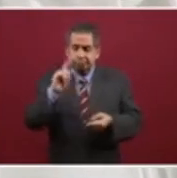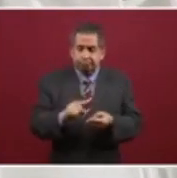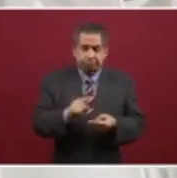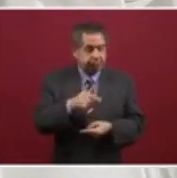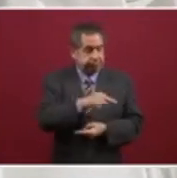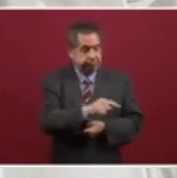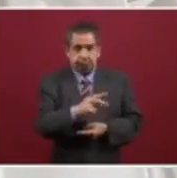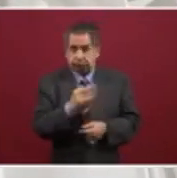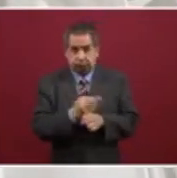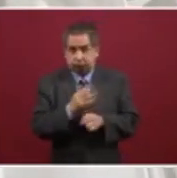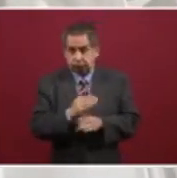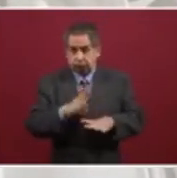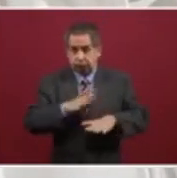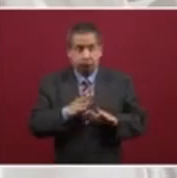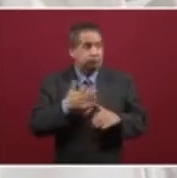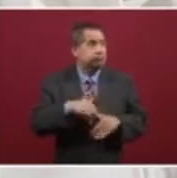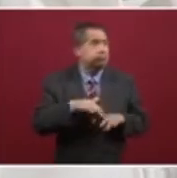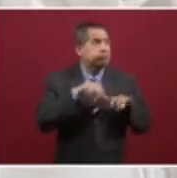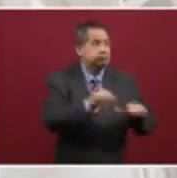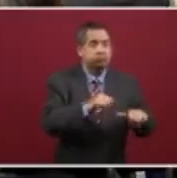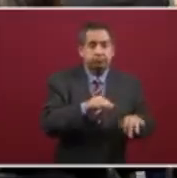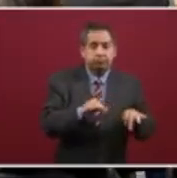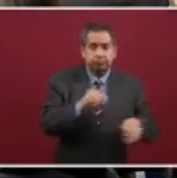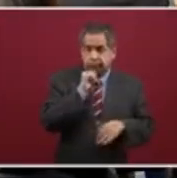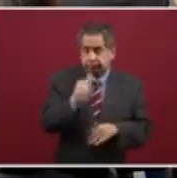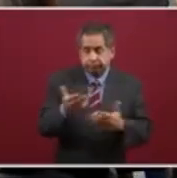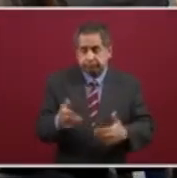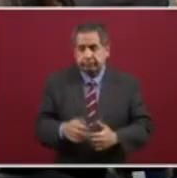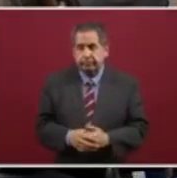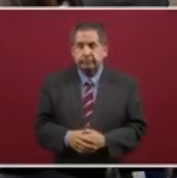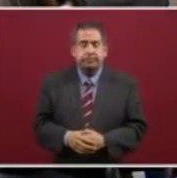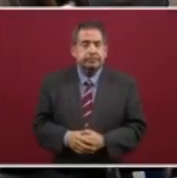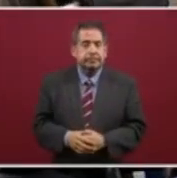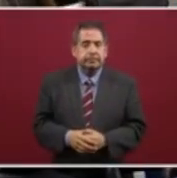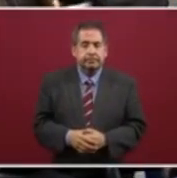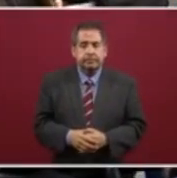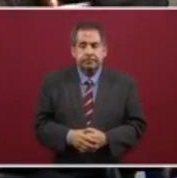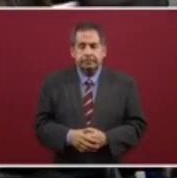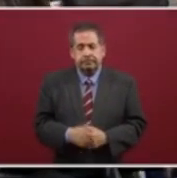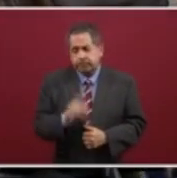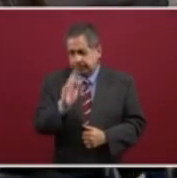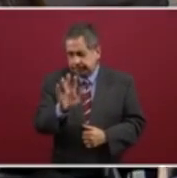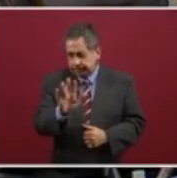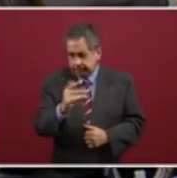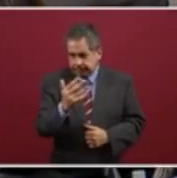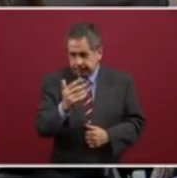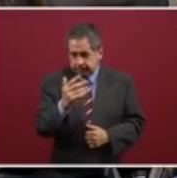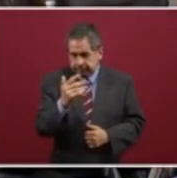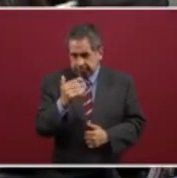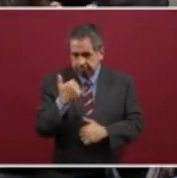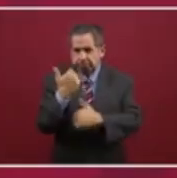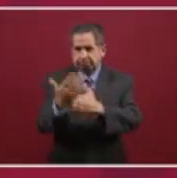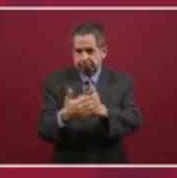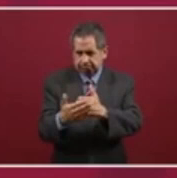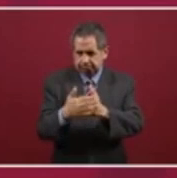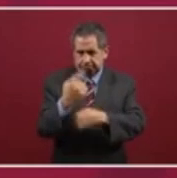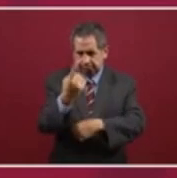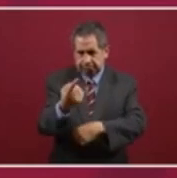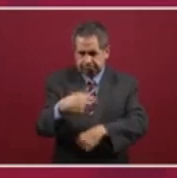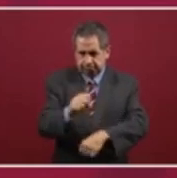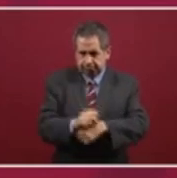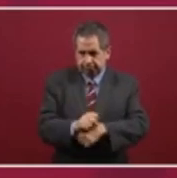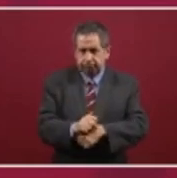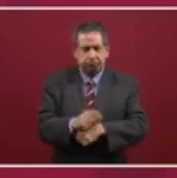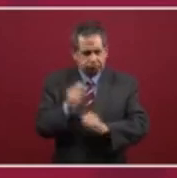tienen empleo todavía, señor presidente. Bueno, la semana próxima hago